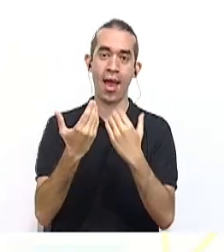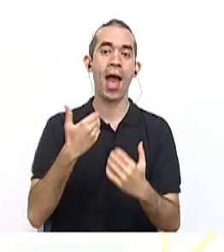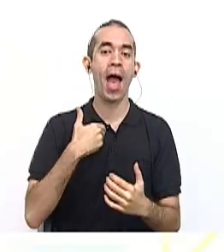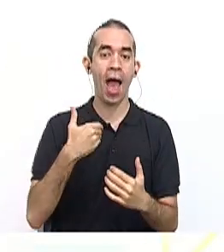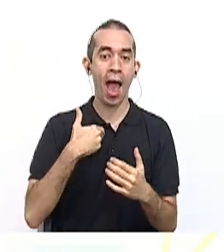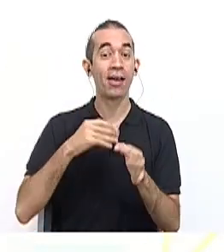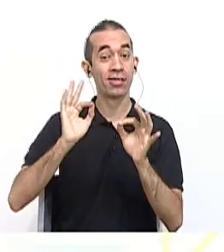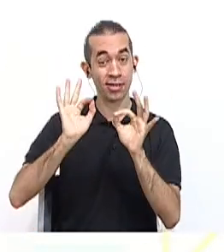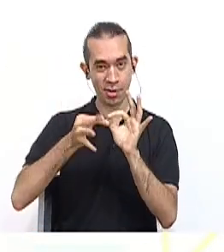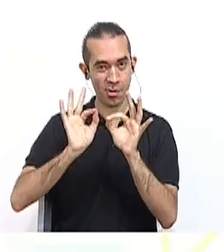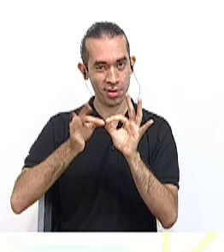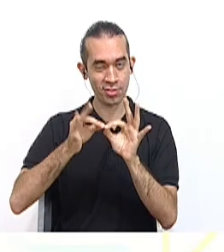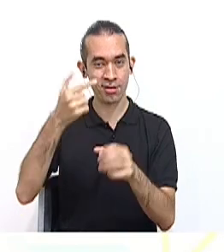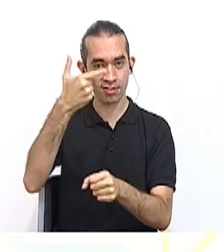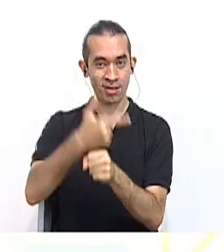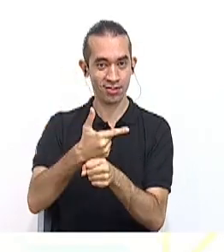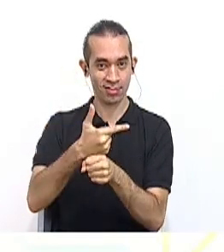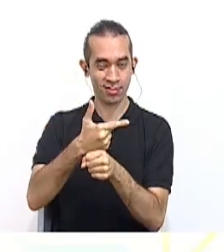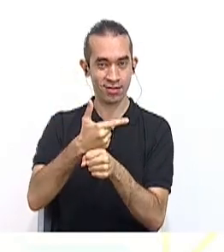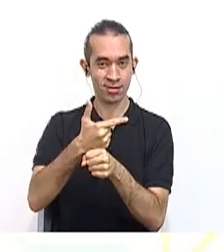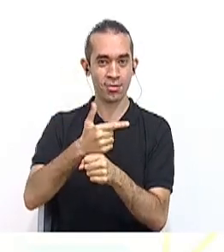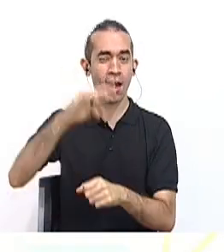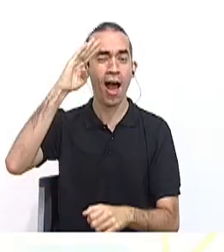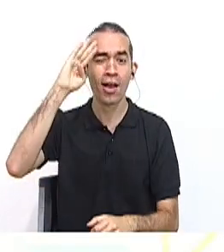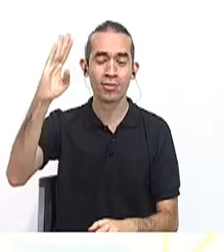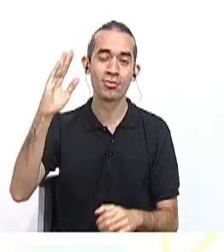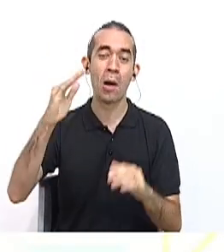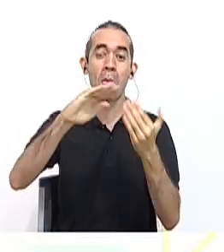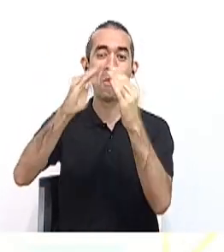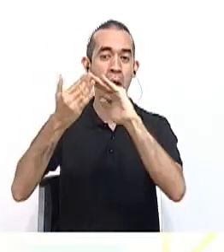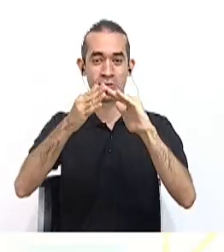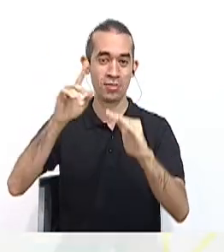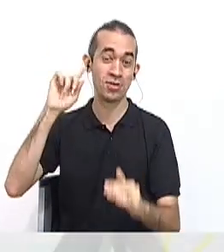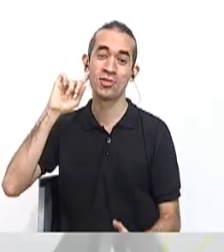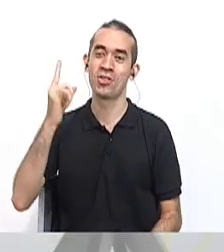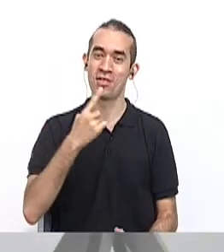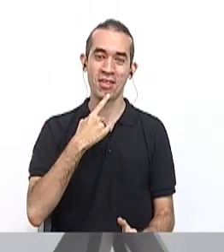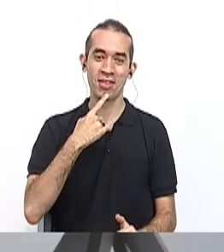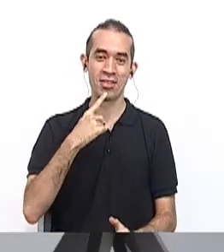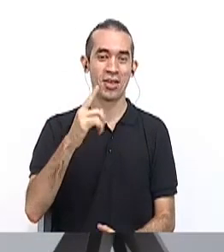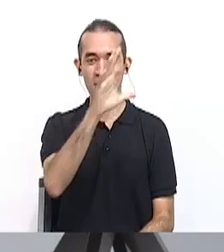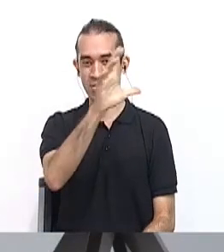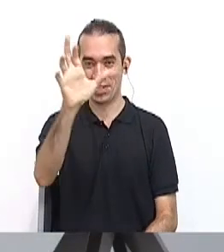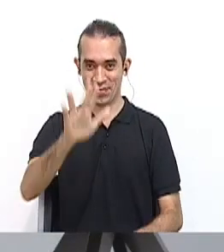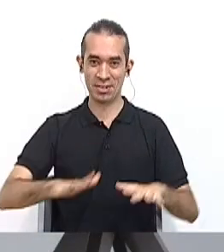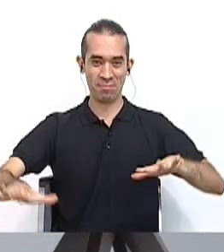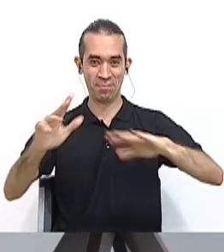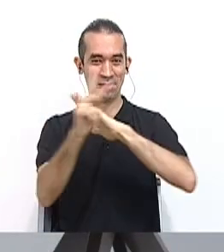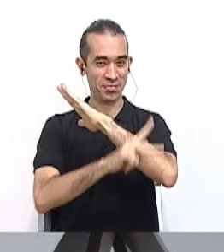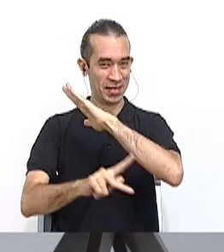tenemos interpretación Lesco. Un saludo a la comunidad sorda